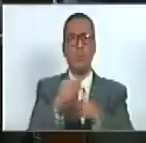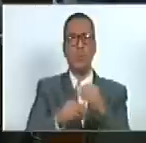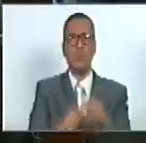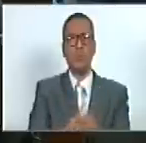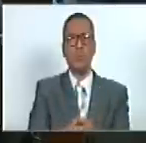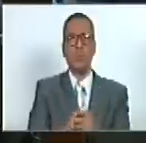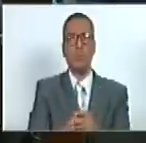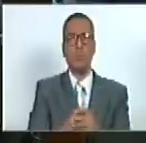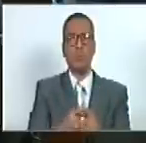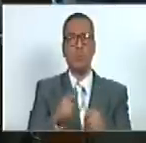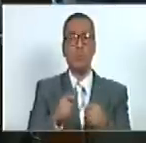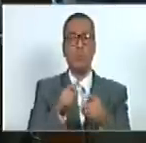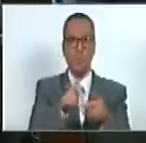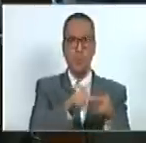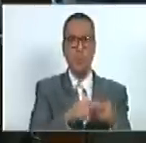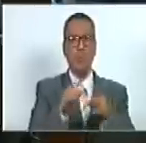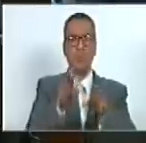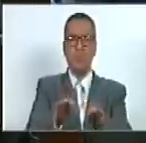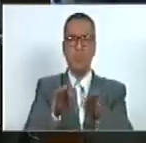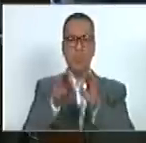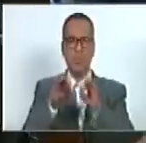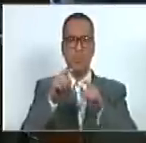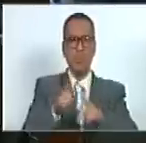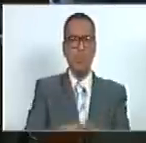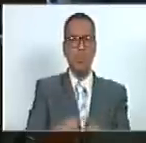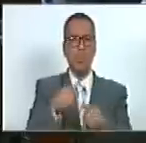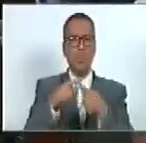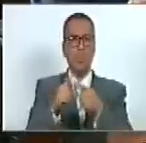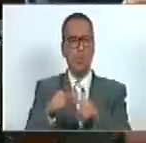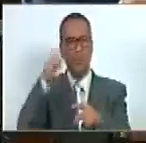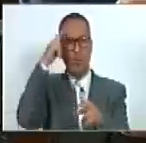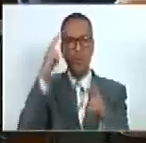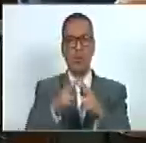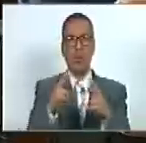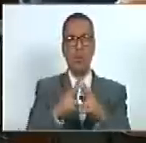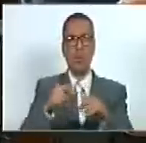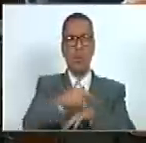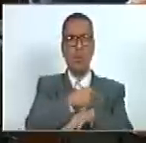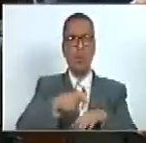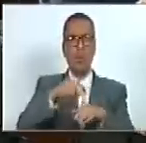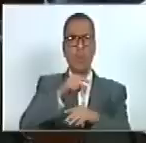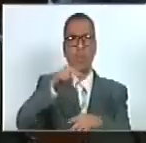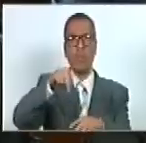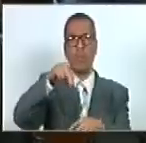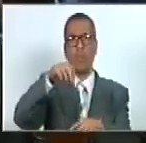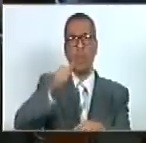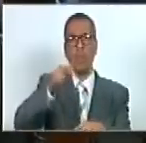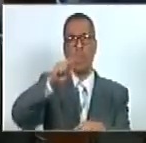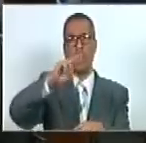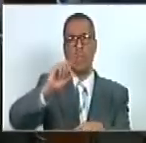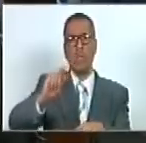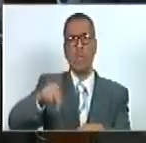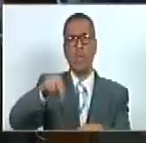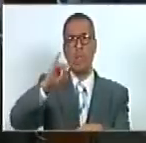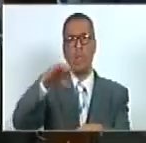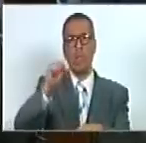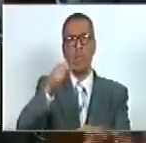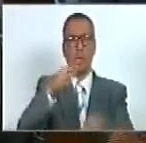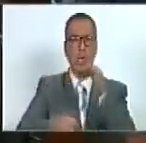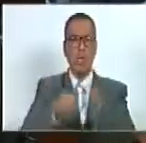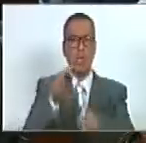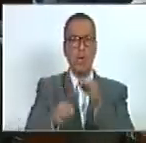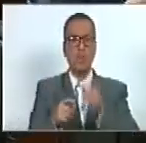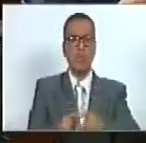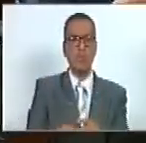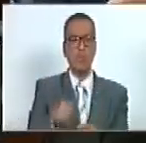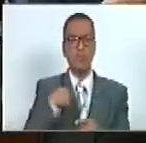como procurador especial de aquello que se conocía como el gobierno de Narnia. Ese señor abogado prevaricador,